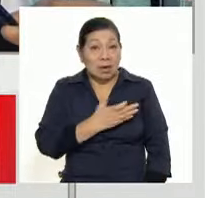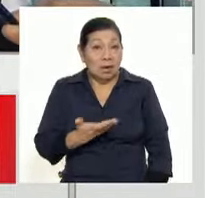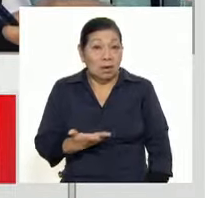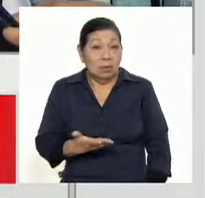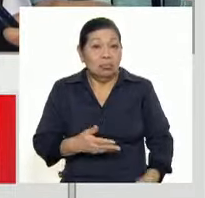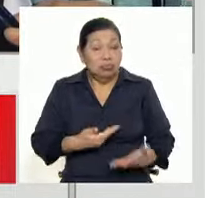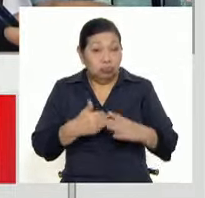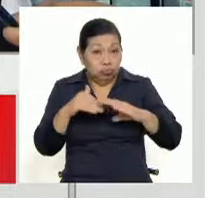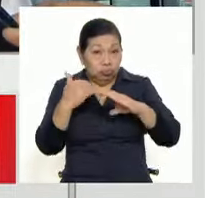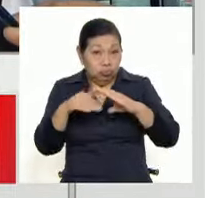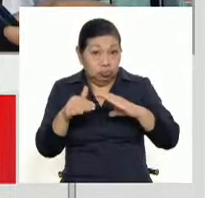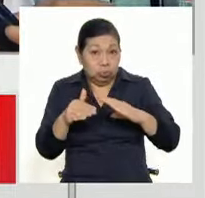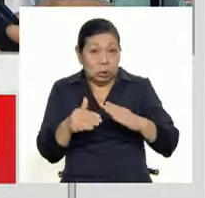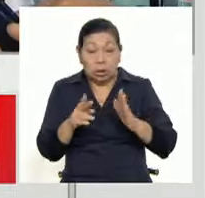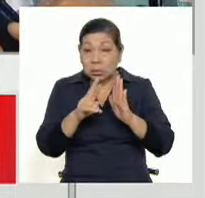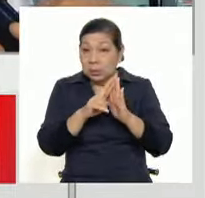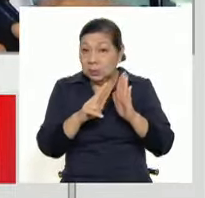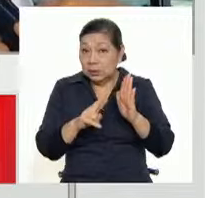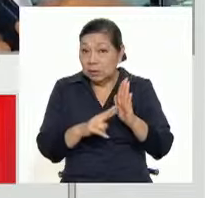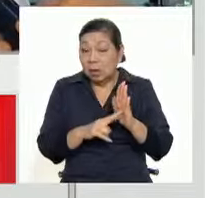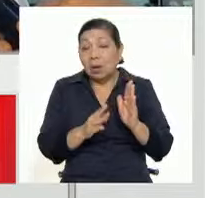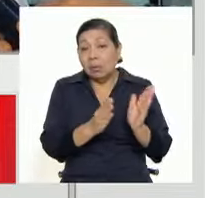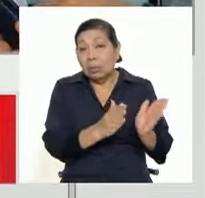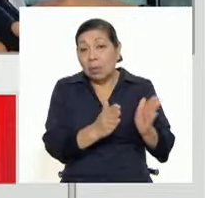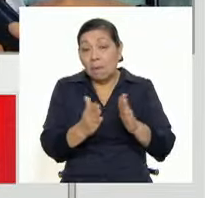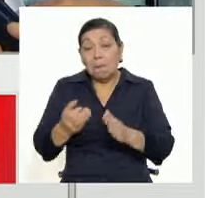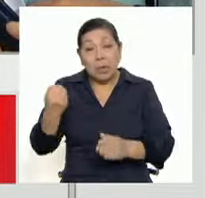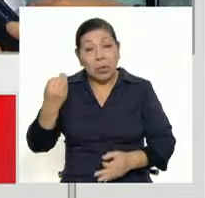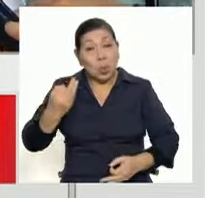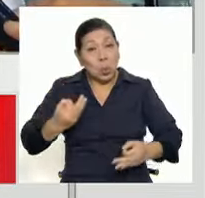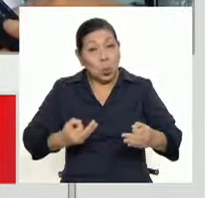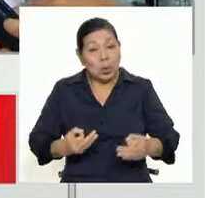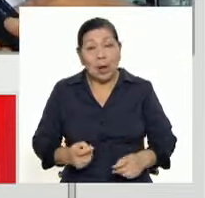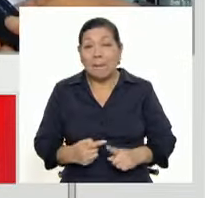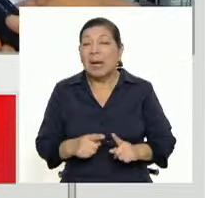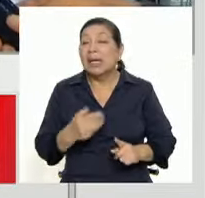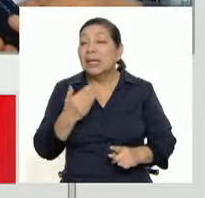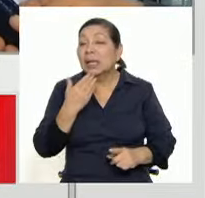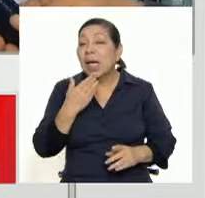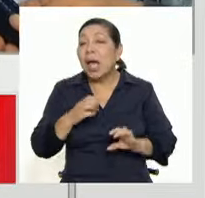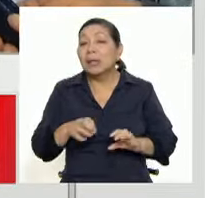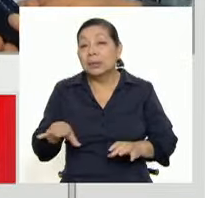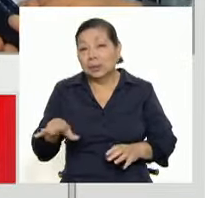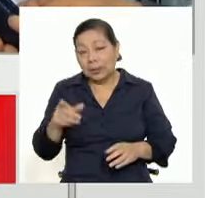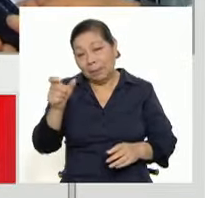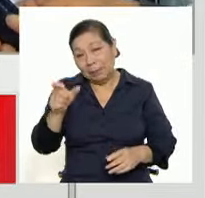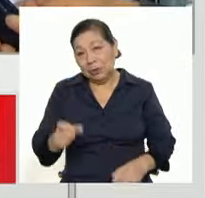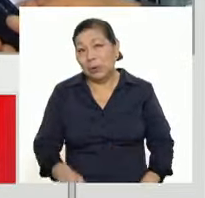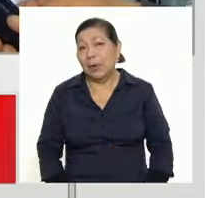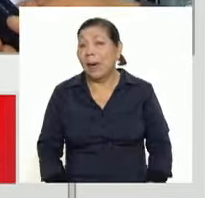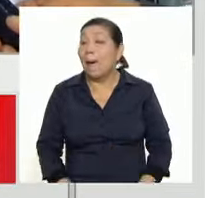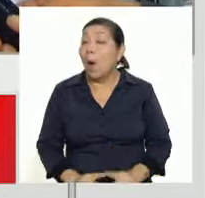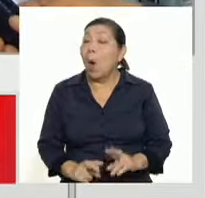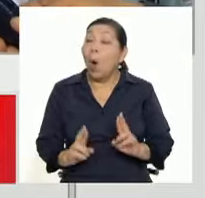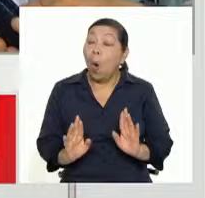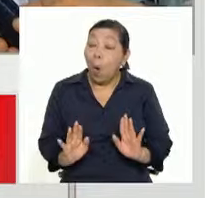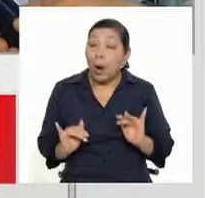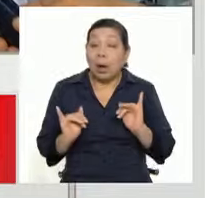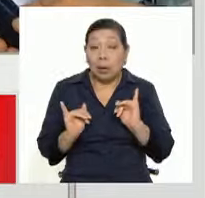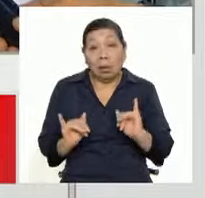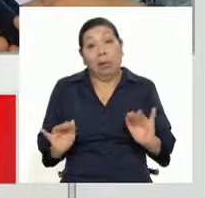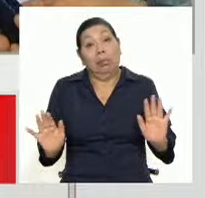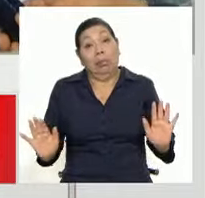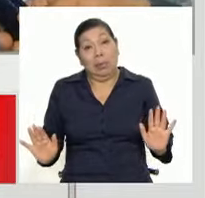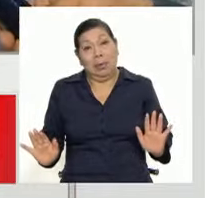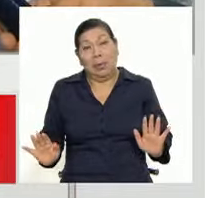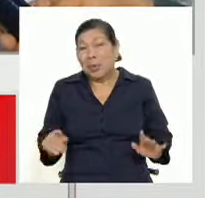a emitir ya su resolución y luego pasa al Poder Judicial para que ellos decidan la situación jurídica de esta persona. Pero esperemos que llegue al lugar que corresponde, porque